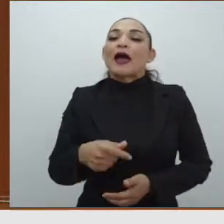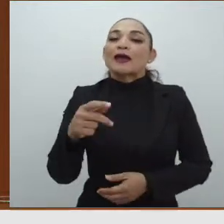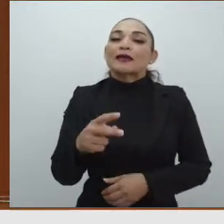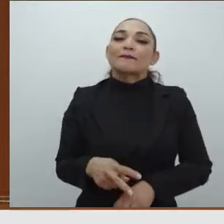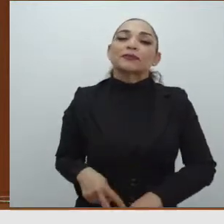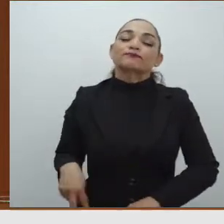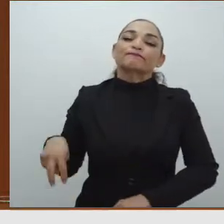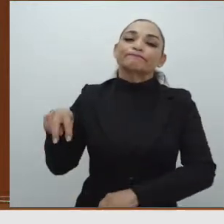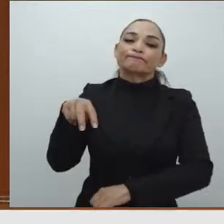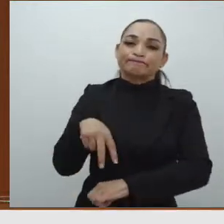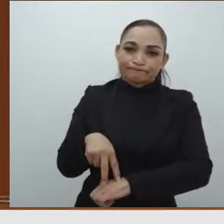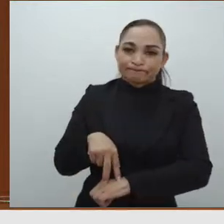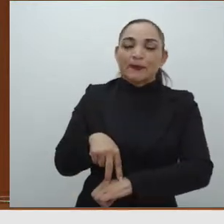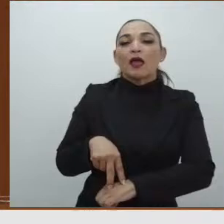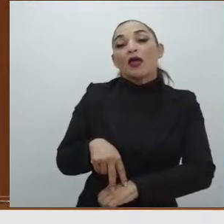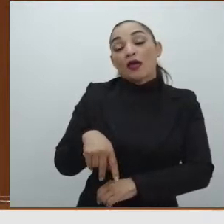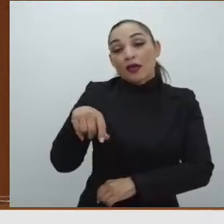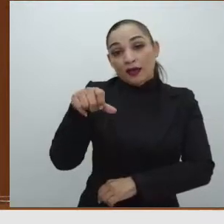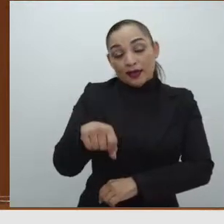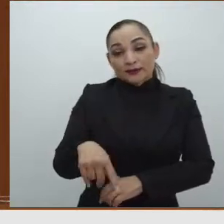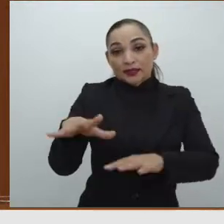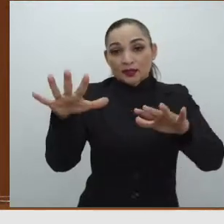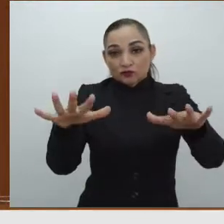desde esta soberanía,